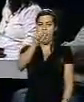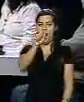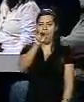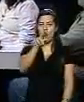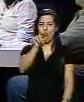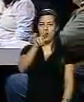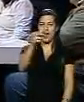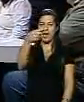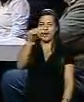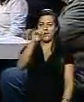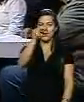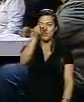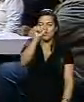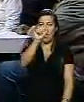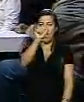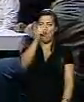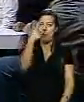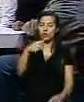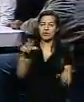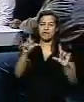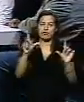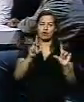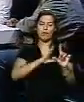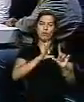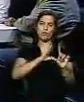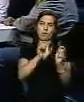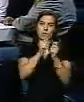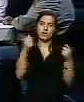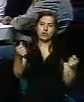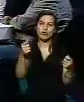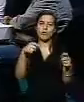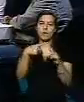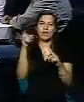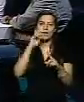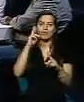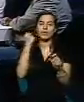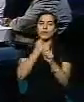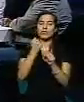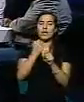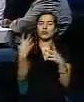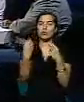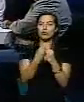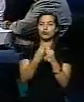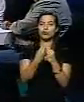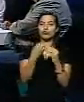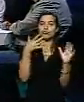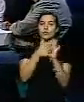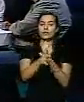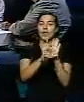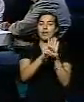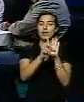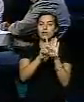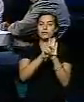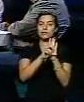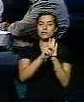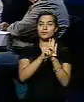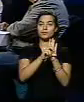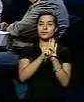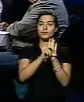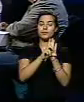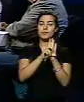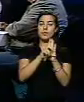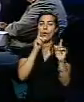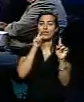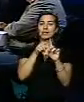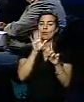y muchas de las televisoras, radios, impresos, que estamos trabajando el hecho de la ley también, es en función también